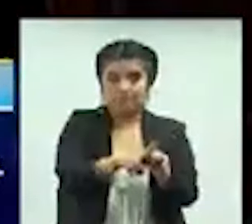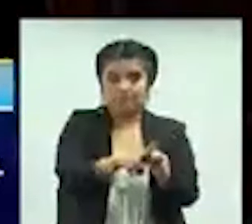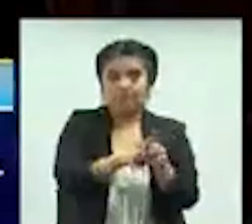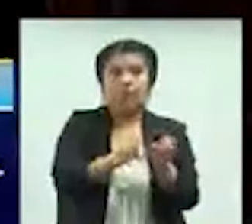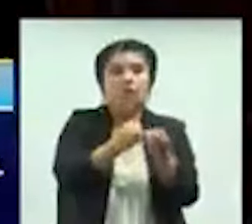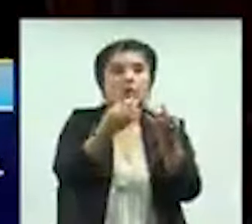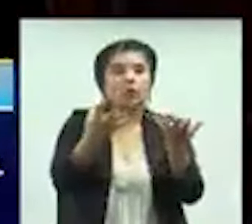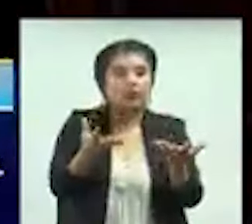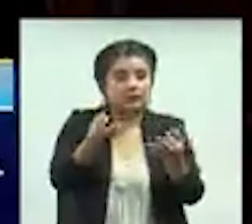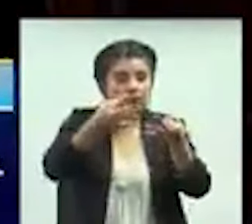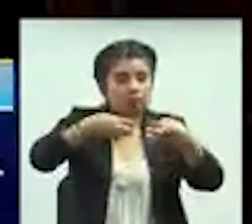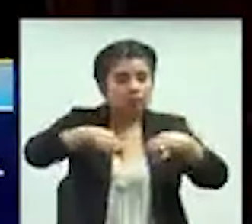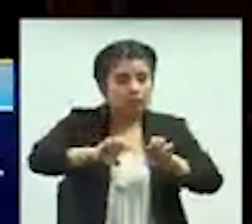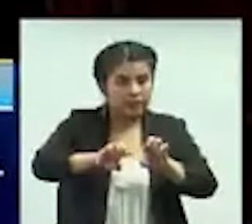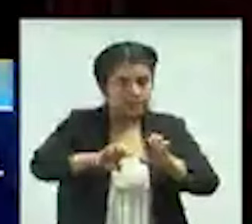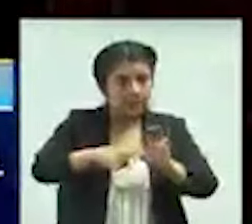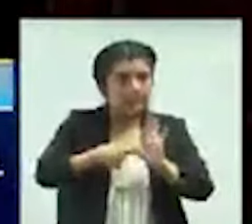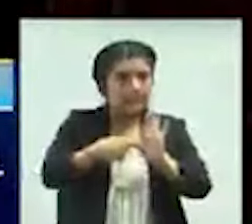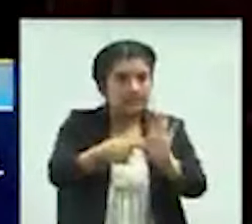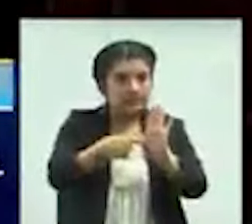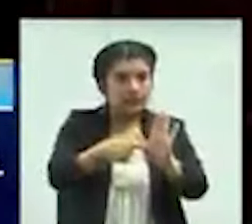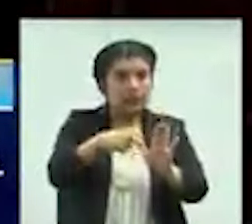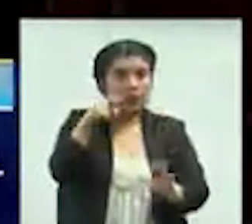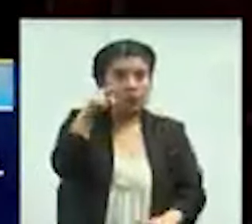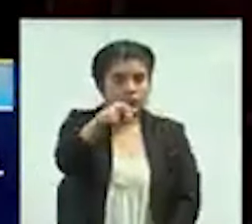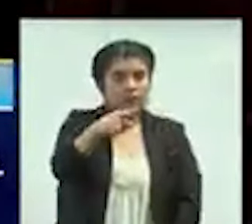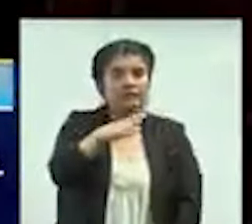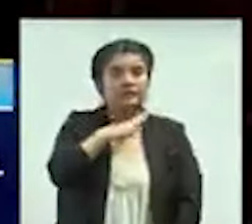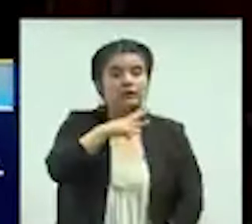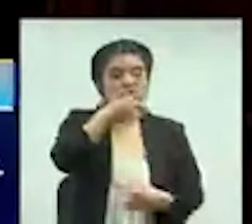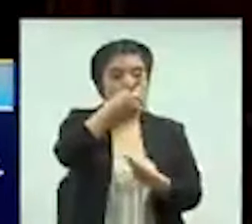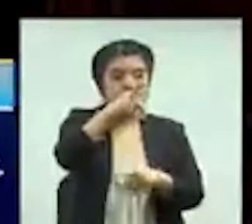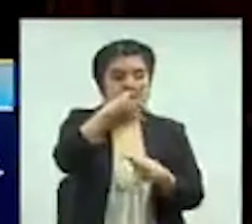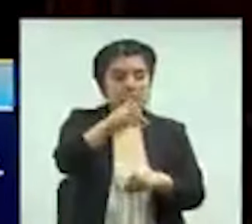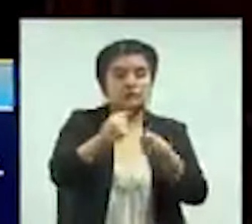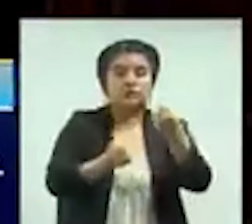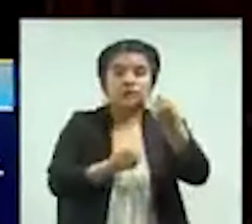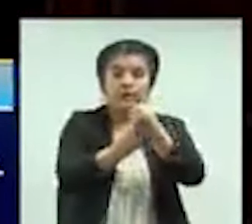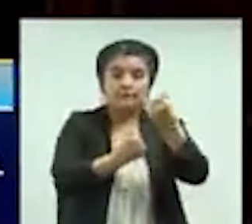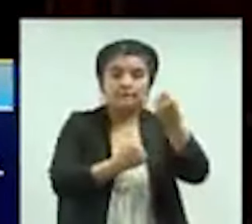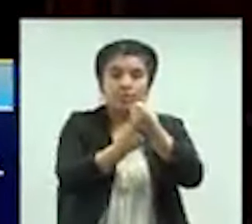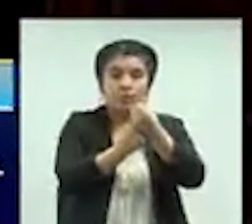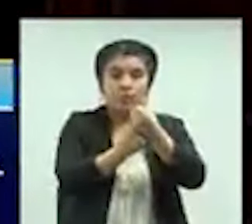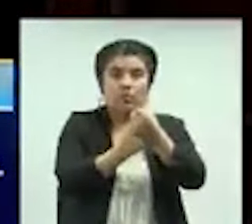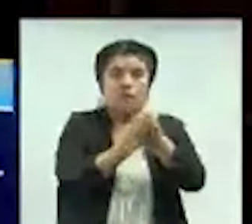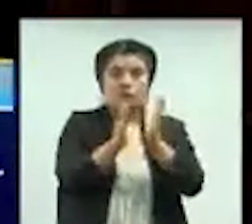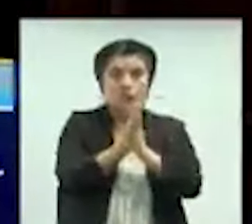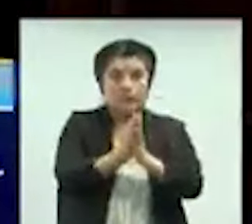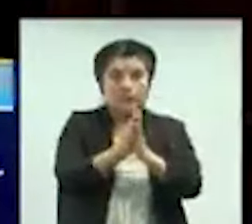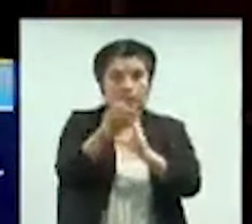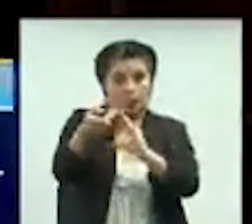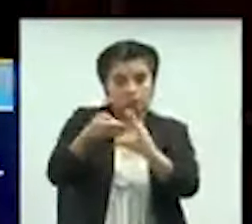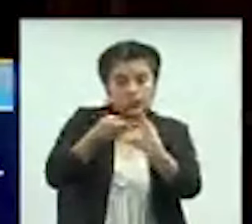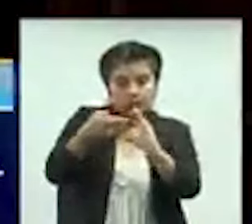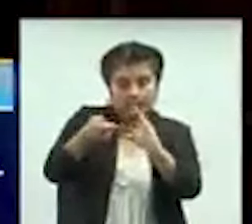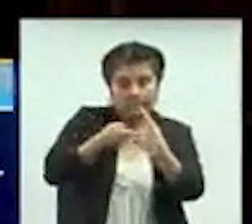cuántas ocasiones? ¿Tiene usted la documentación de respaldo? Favor compartirla.